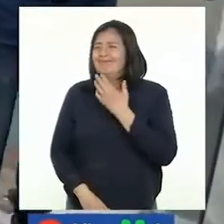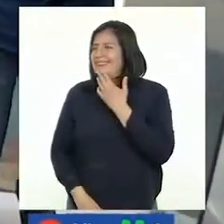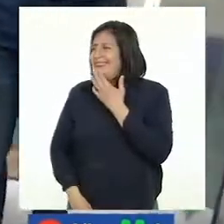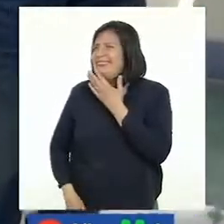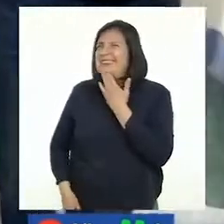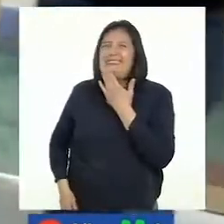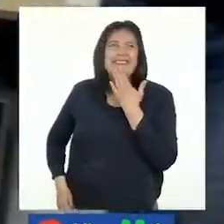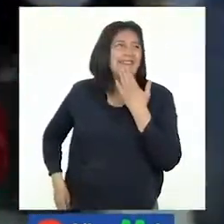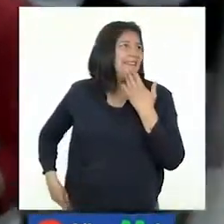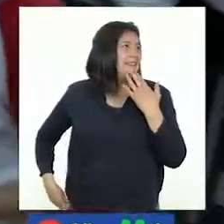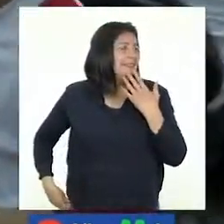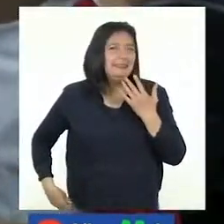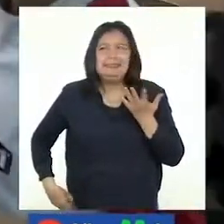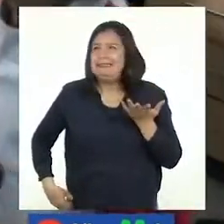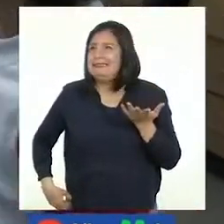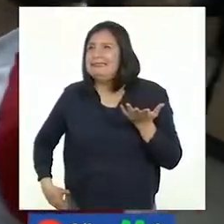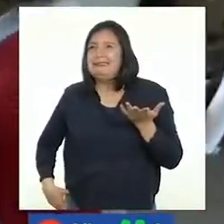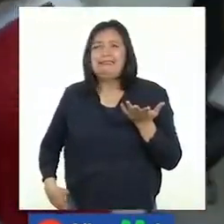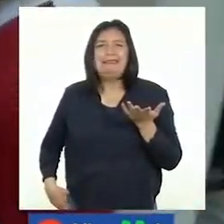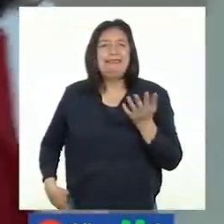¿Qué no tendrá? A ver.